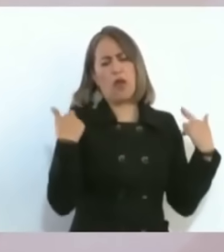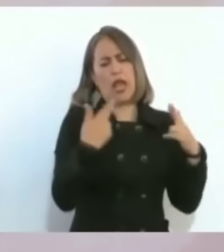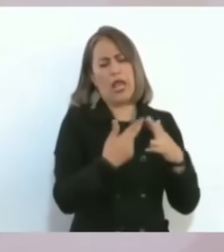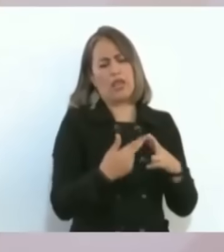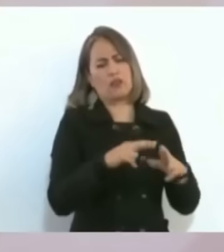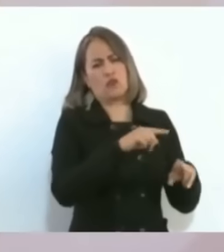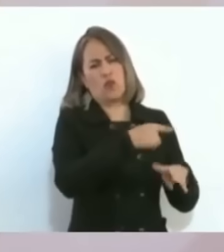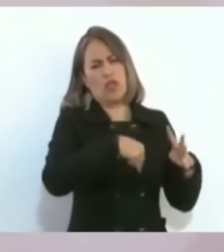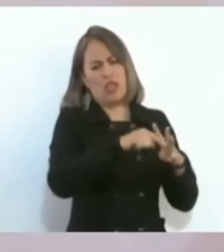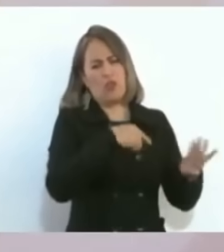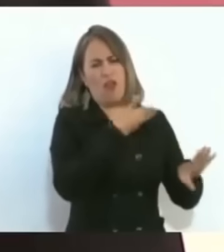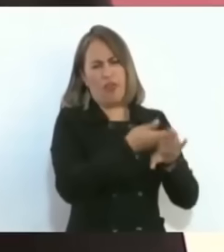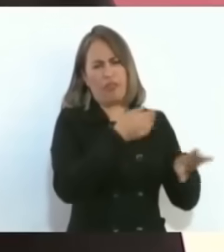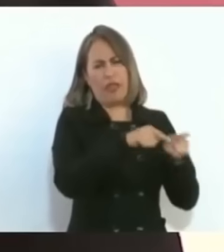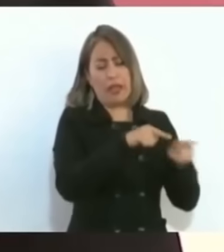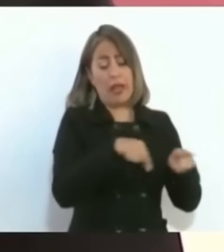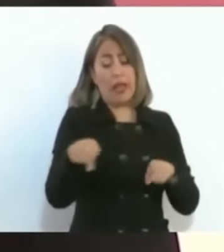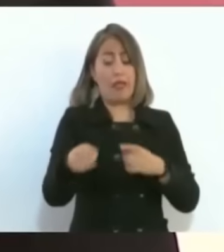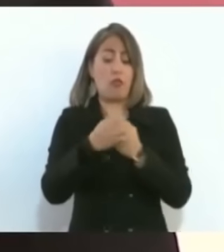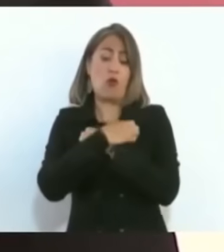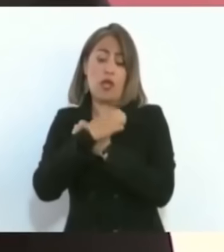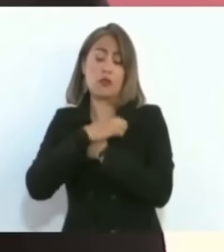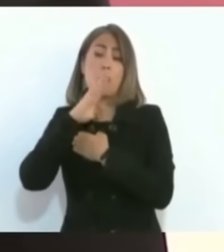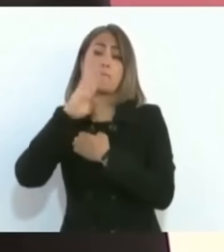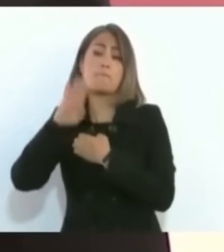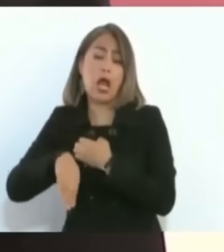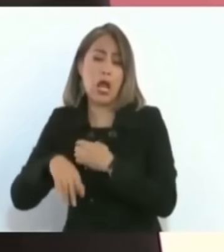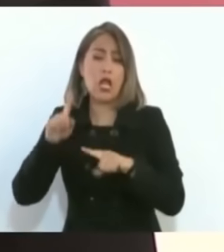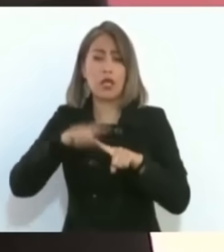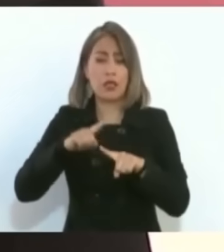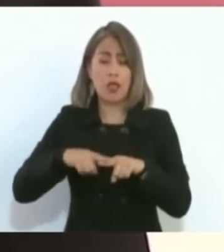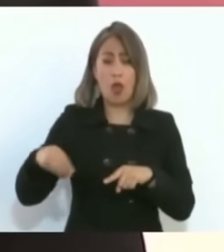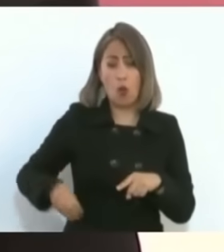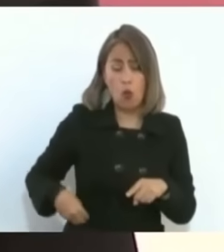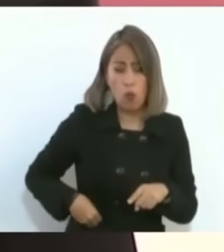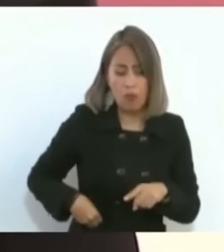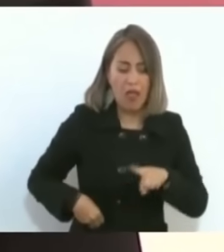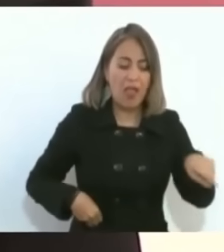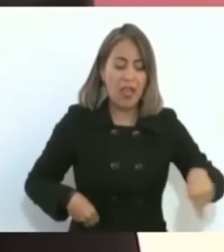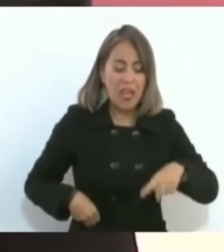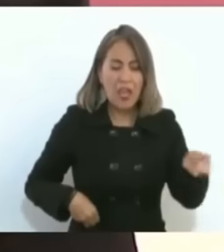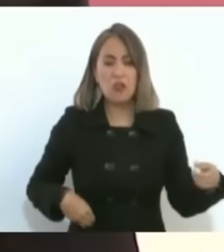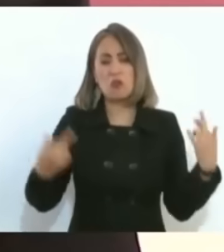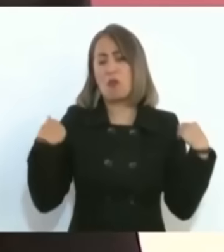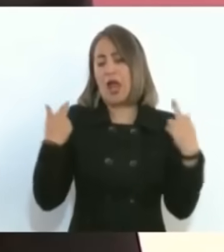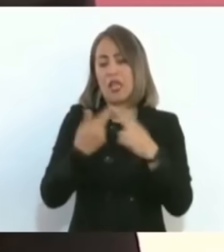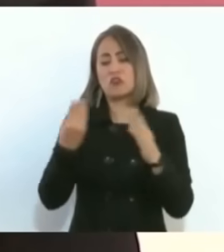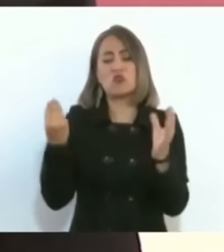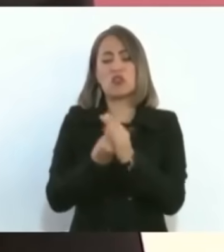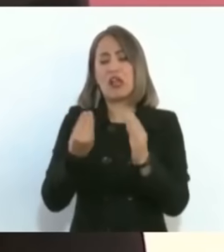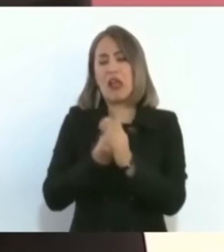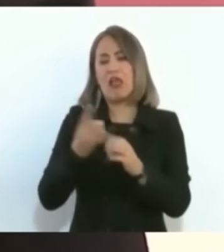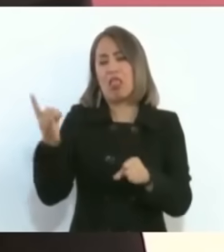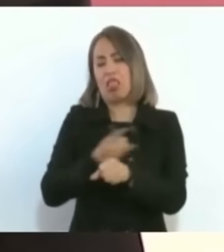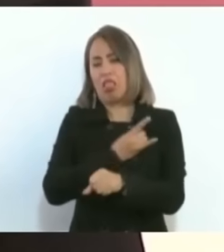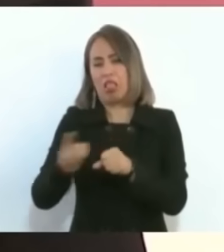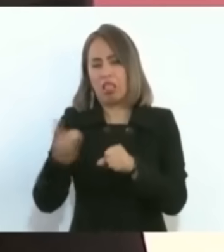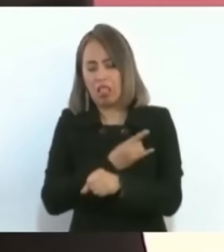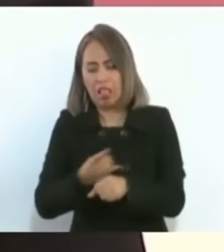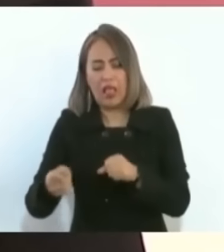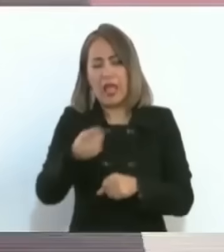era por culpa de los maestros que no iban a dar clases, que eran revoltosos, que eran